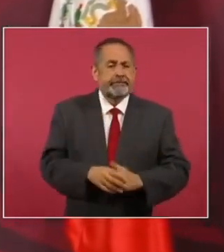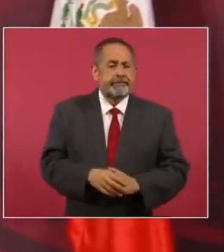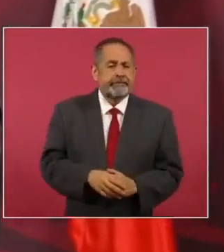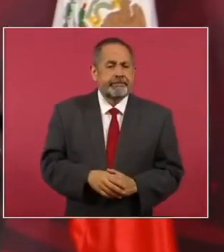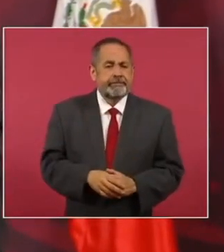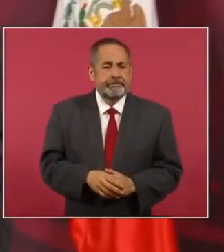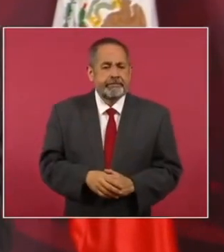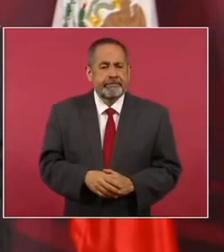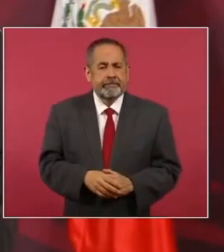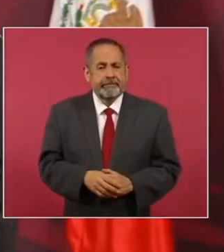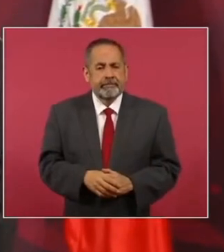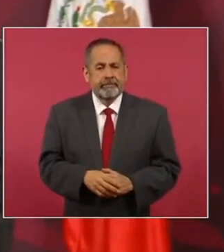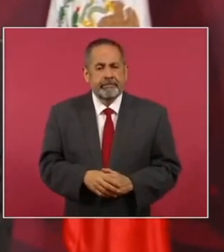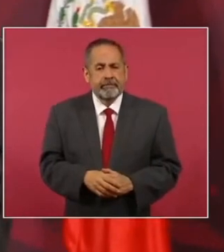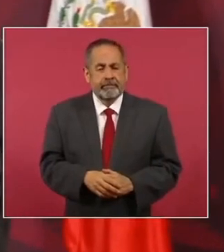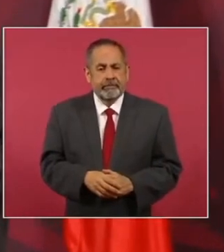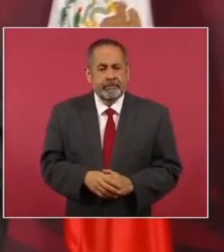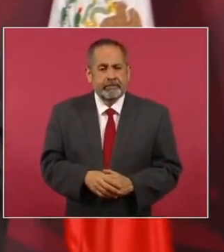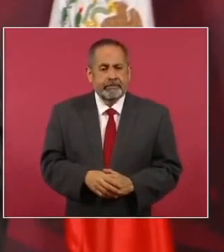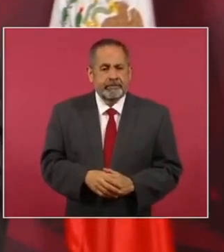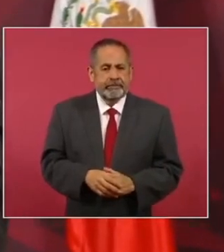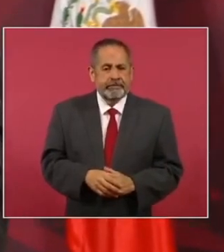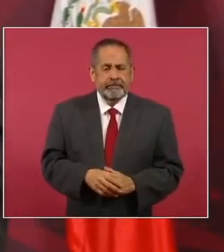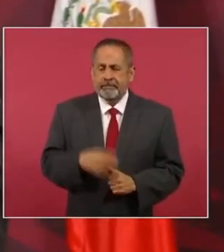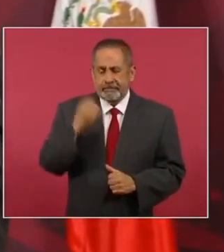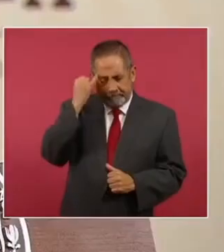un grupo, una población